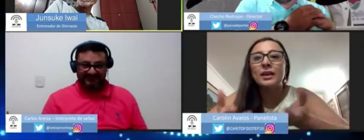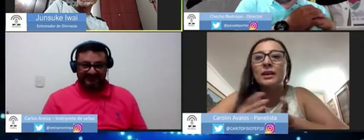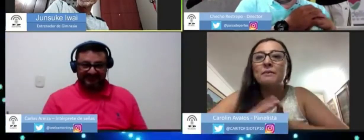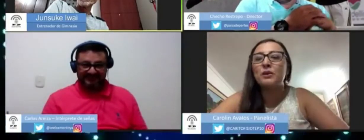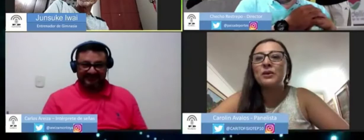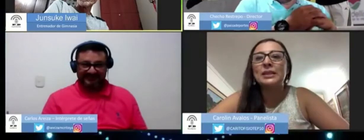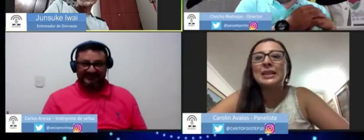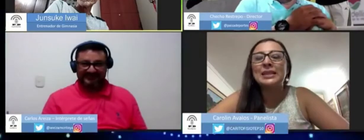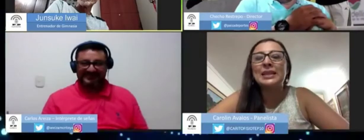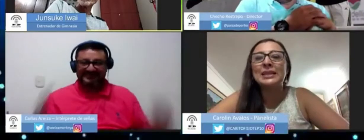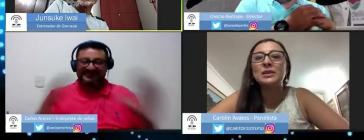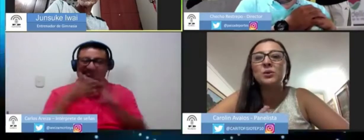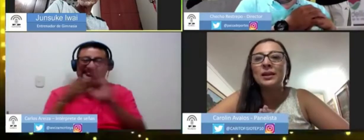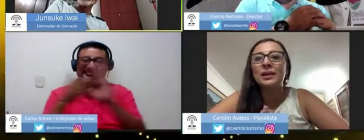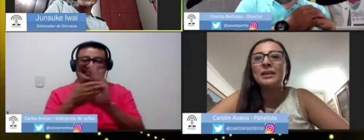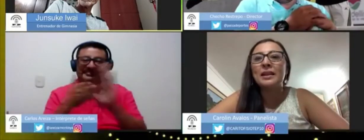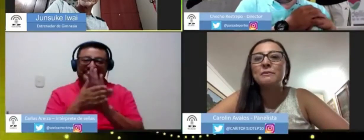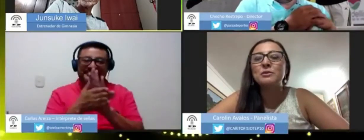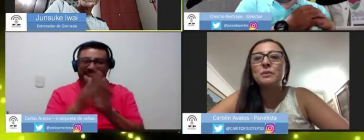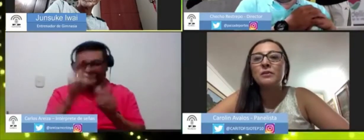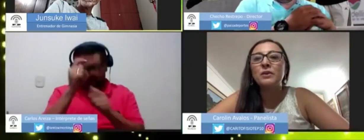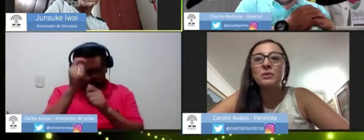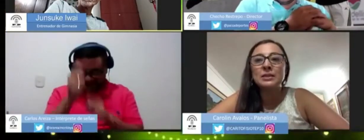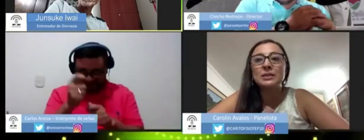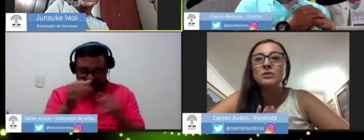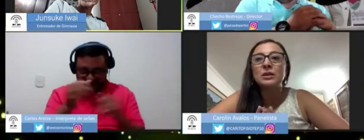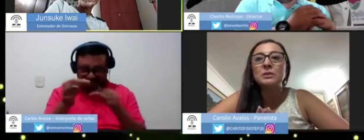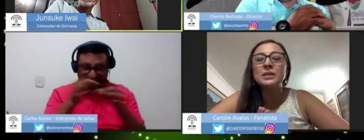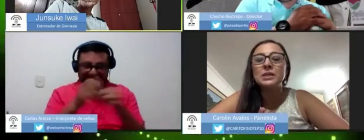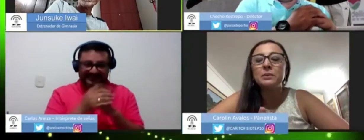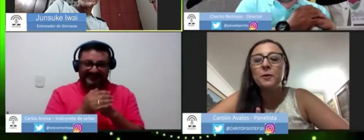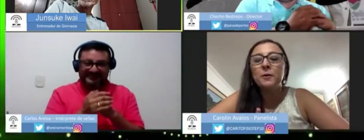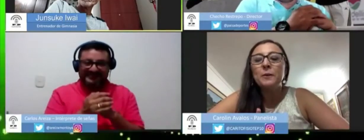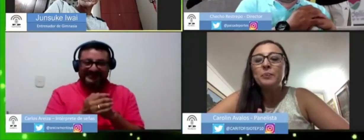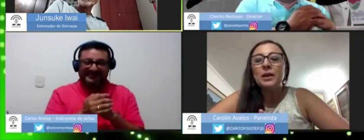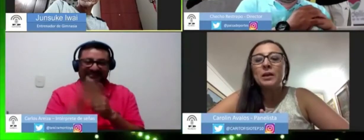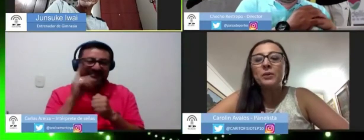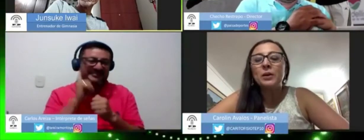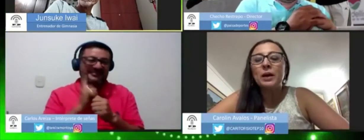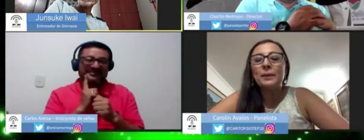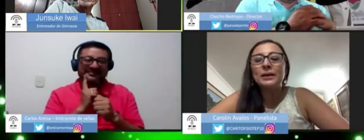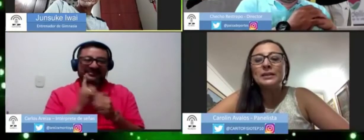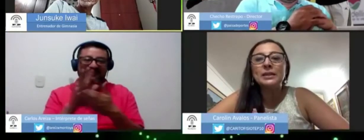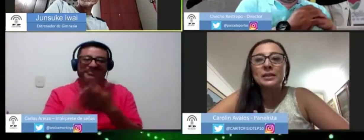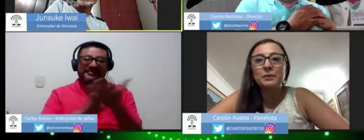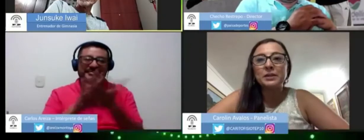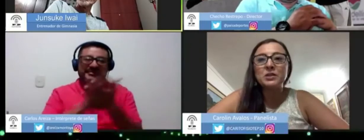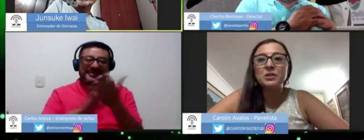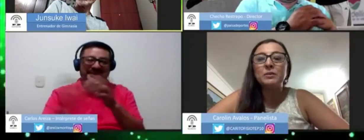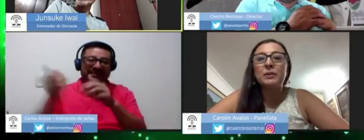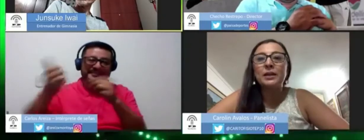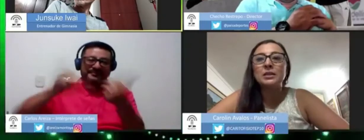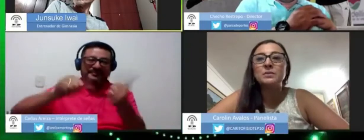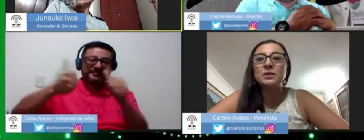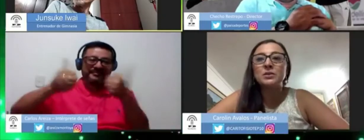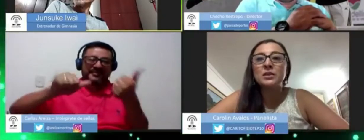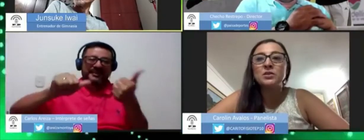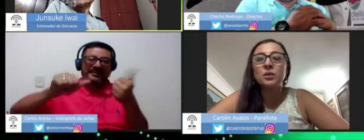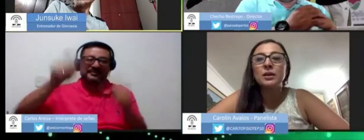contarle al profe del ritual que tenemos. Profe, como le decíamos al principio, el programa tiene interpretación para las